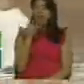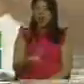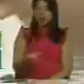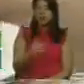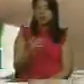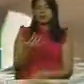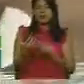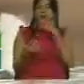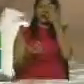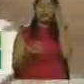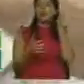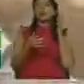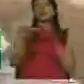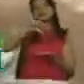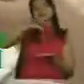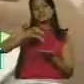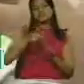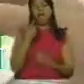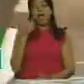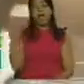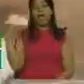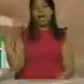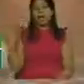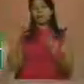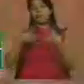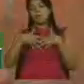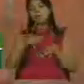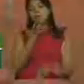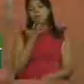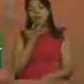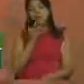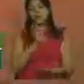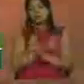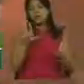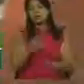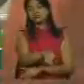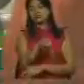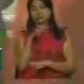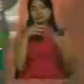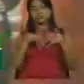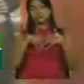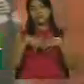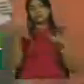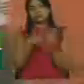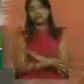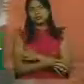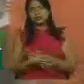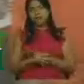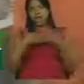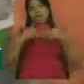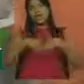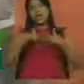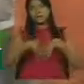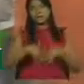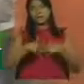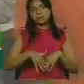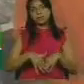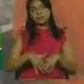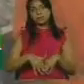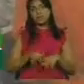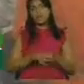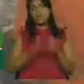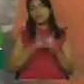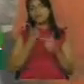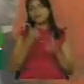lo que es el envase, que anteriormente sencillamente una empresa, por ejemplo, como la que se nacionalizó, que tiene que ver con empresas de envase, se dieron el tupé